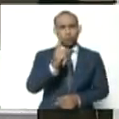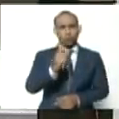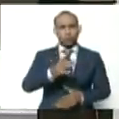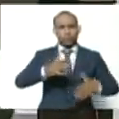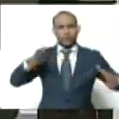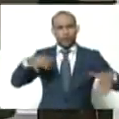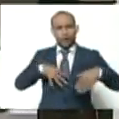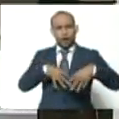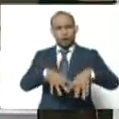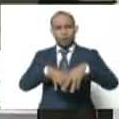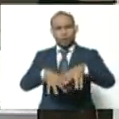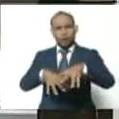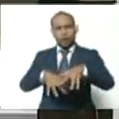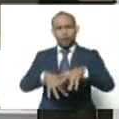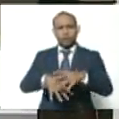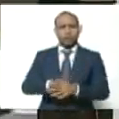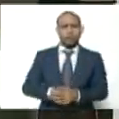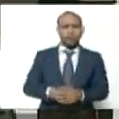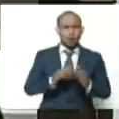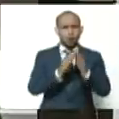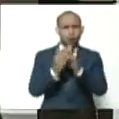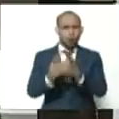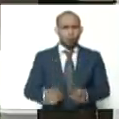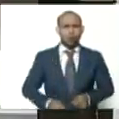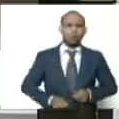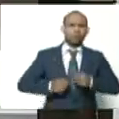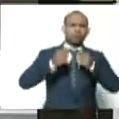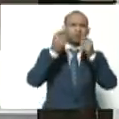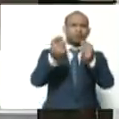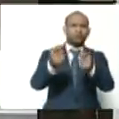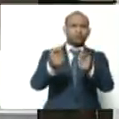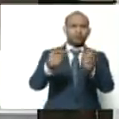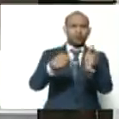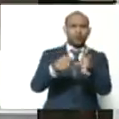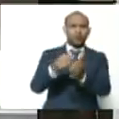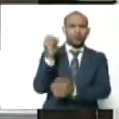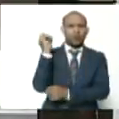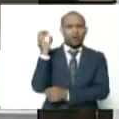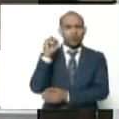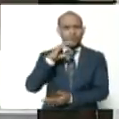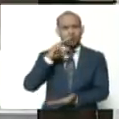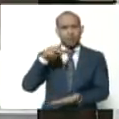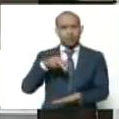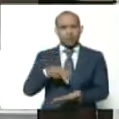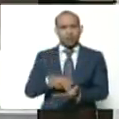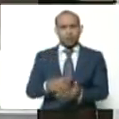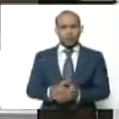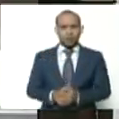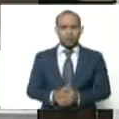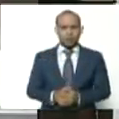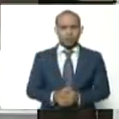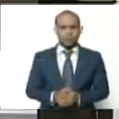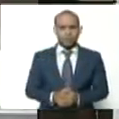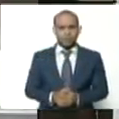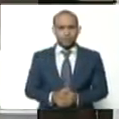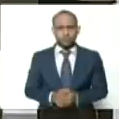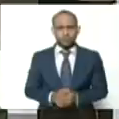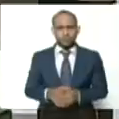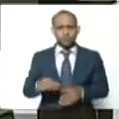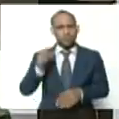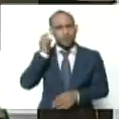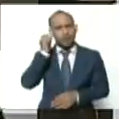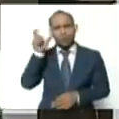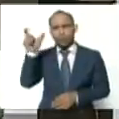y comuneras vaya a la Asamblea Nacional a entregarlo a la plenaria de la Asamblea Nacional. La ministra Noris Herrera, querida